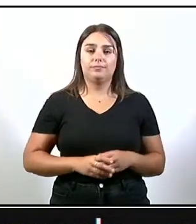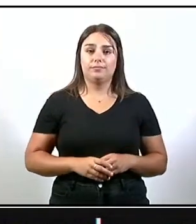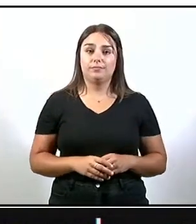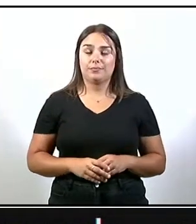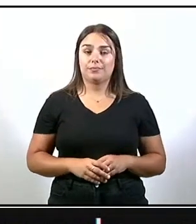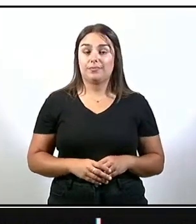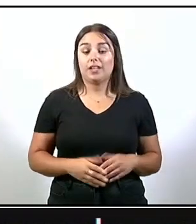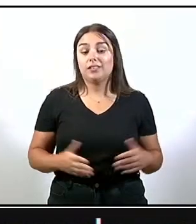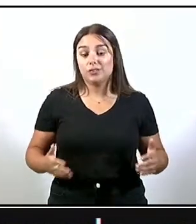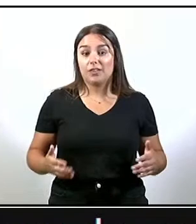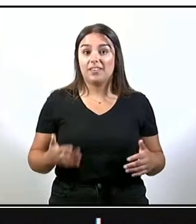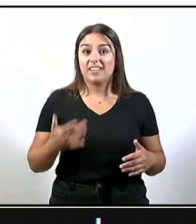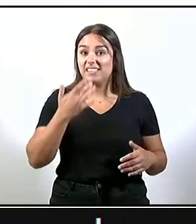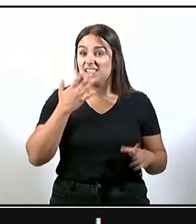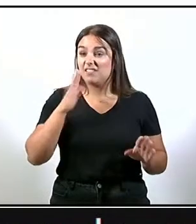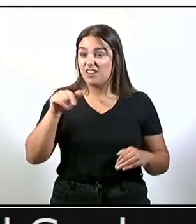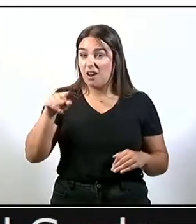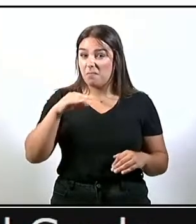Luego, si son tan malos,